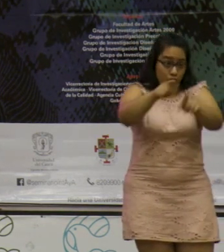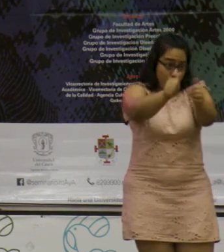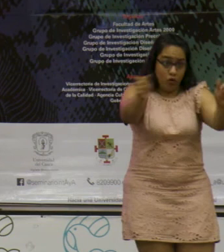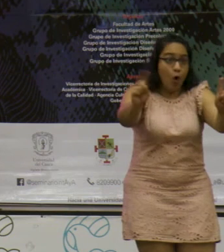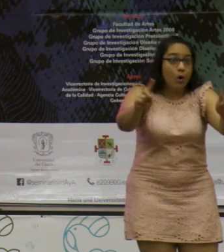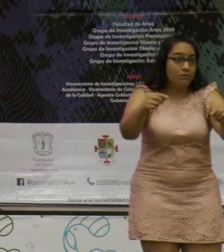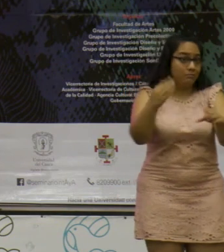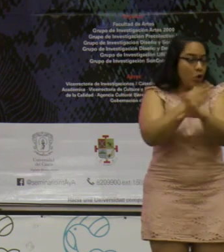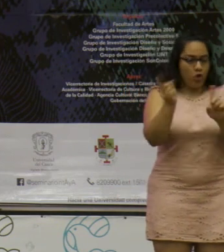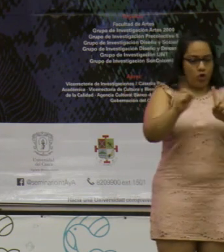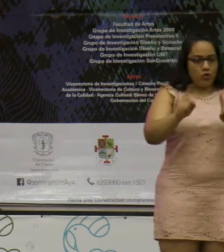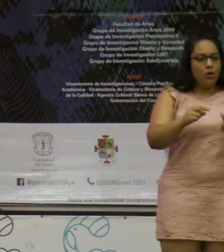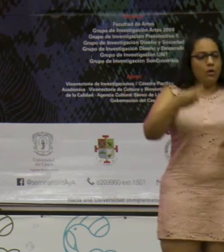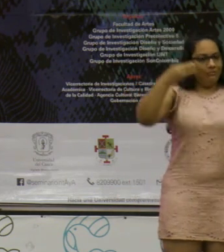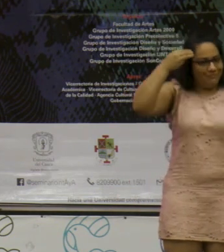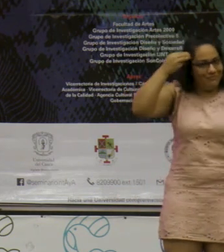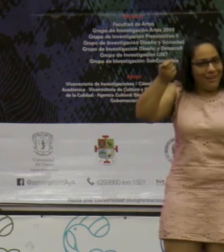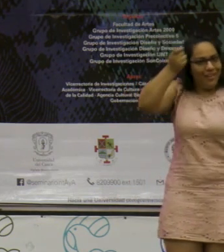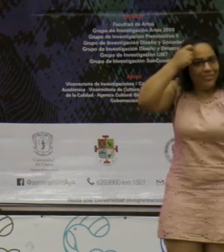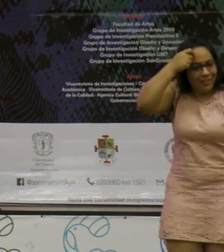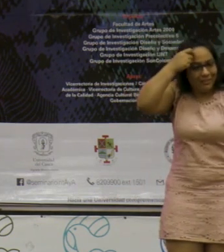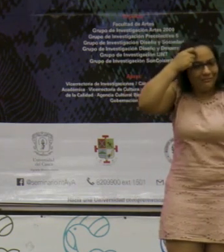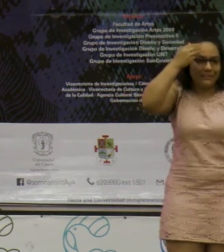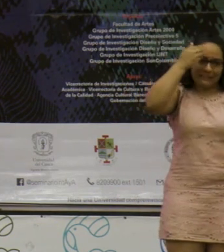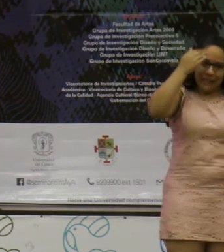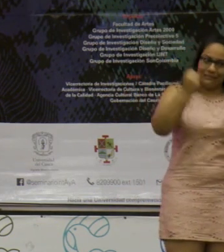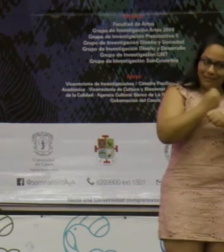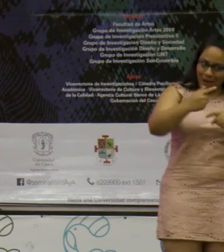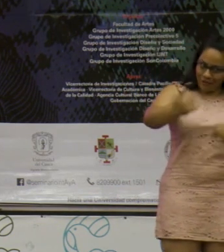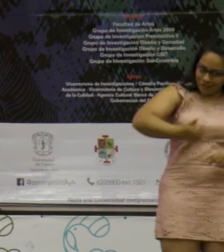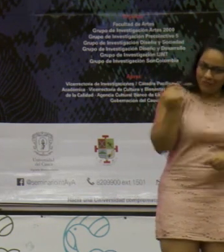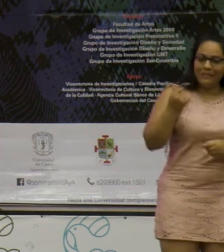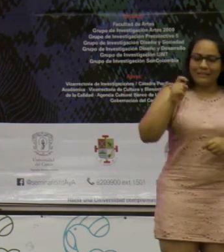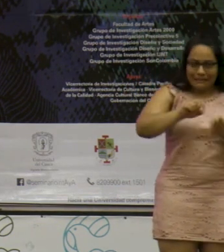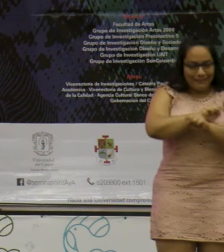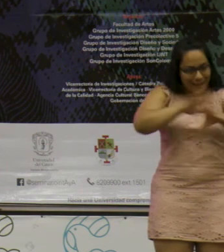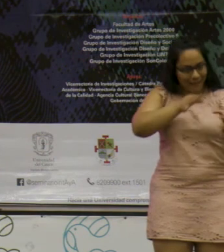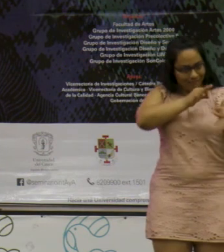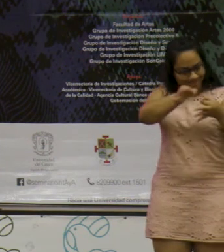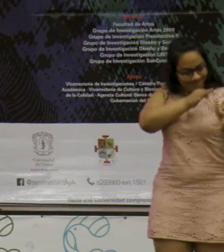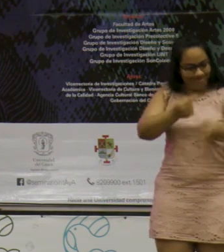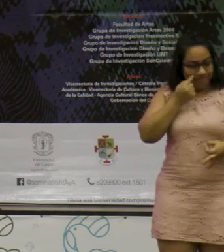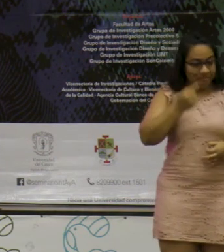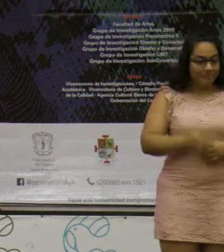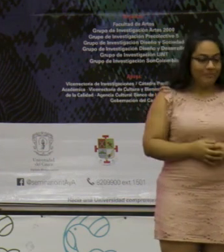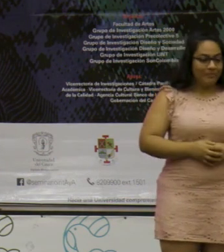sean, pero como sé que esto genera una memoria y ya saben cuál es mi trabajo, pues tengo que dejar eso dicho acá.